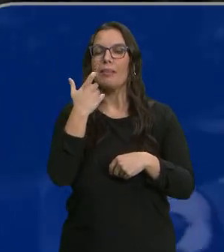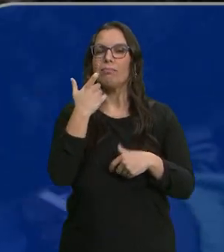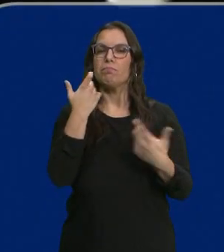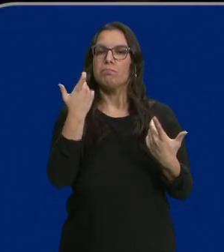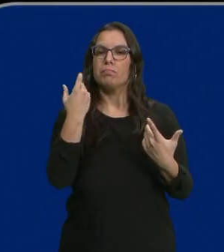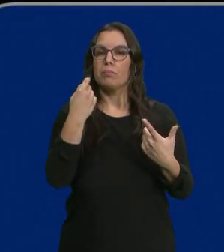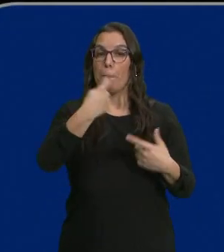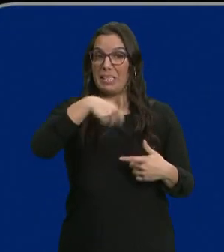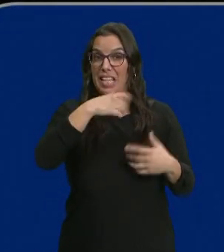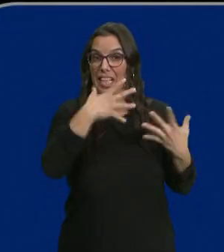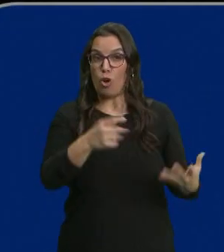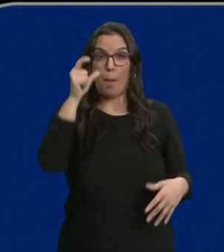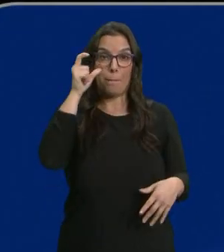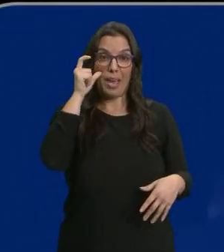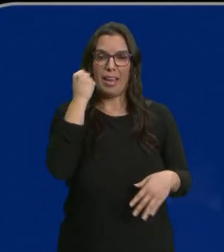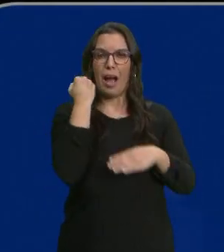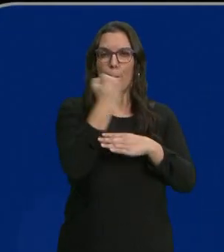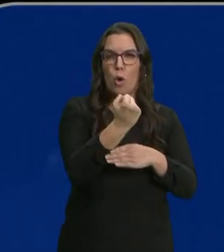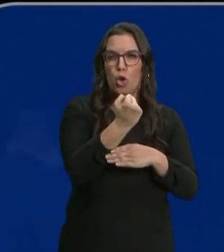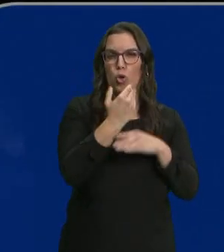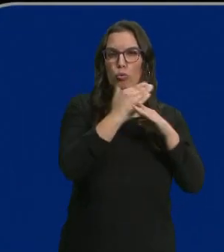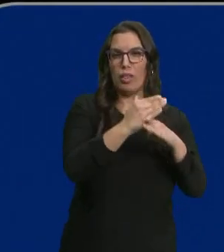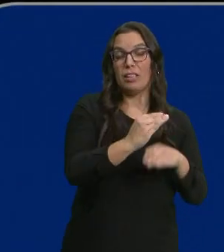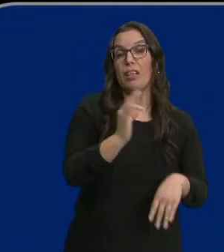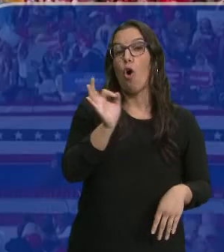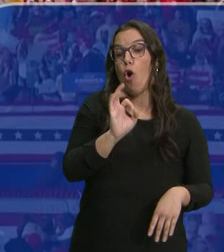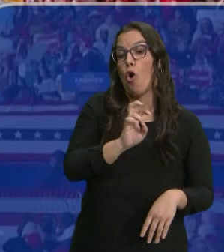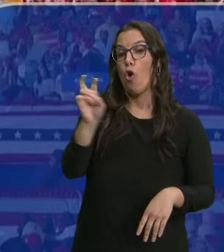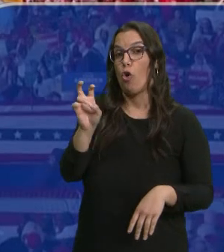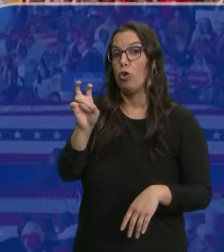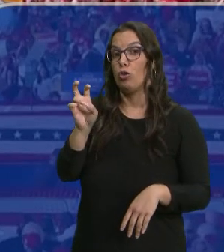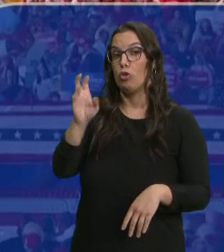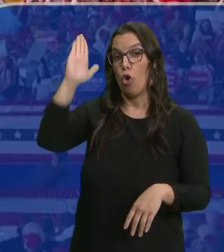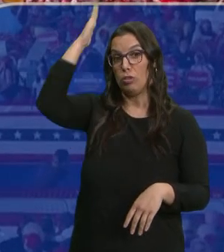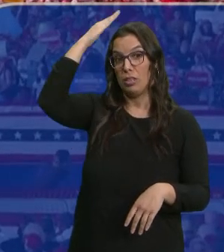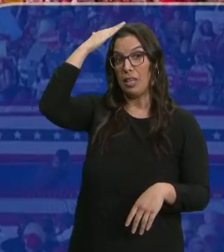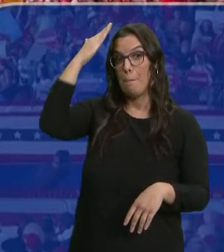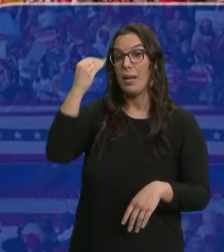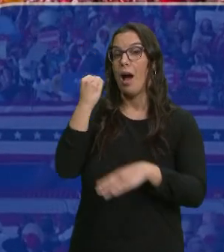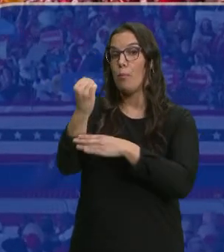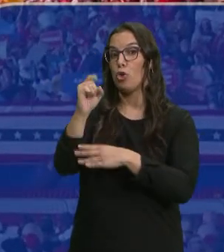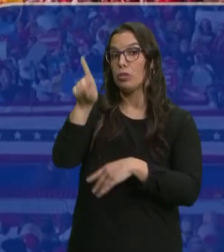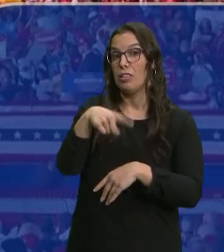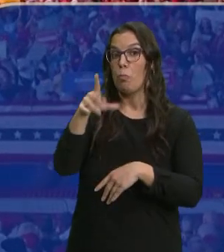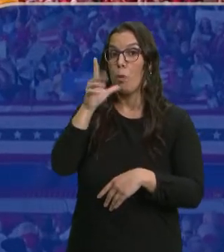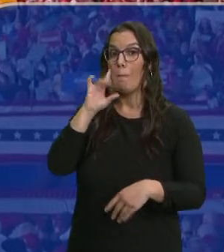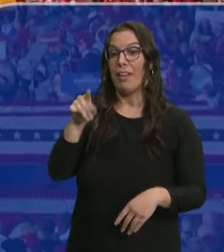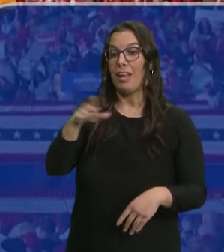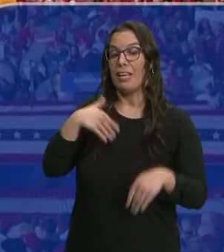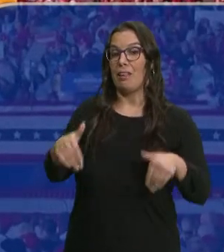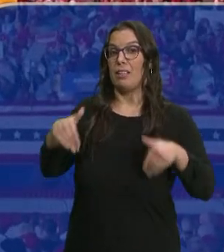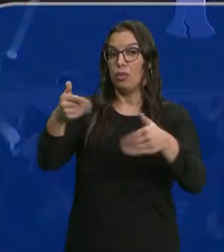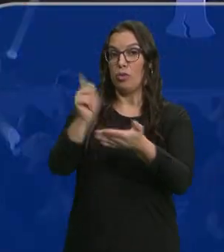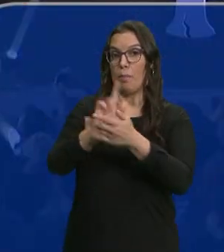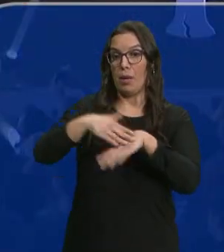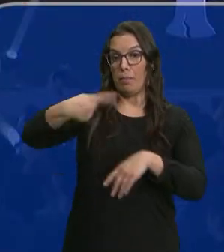cuenta el actual presidente Joe Biden o con los que cuenta Donald Trump, que amaga con volver a presentarse. De hecho, ya ha dicho